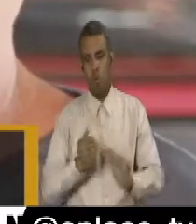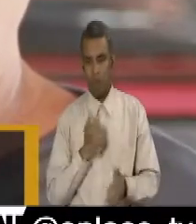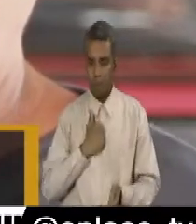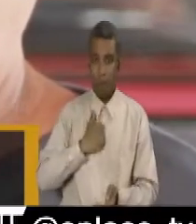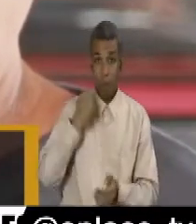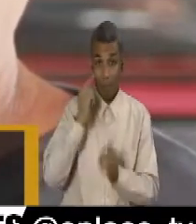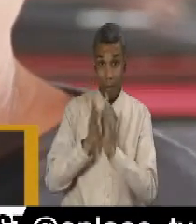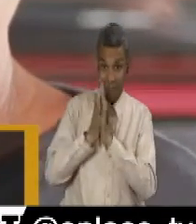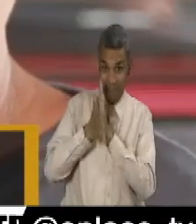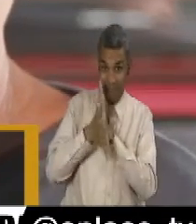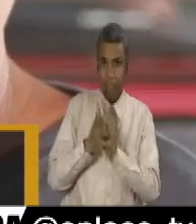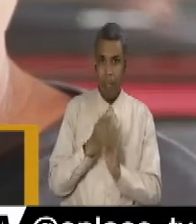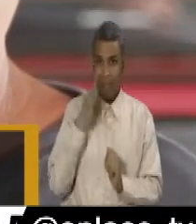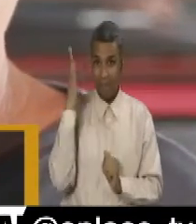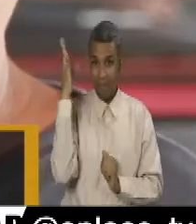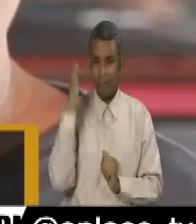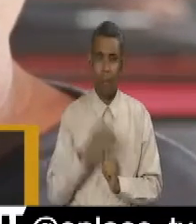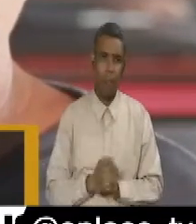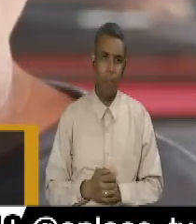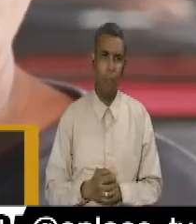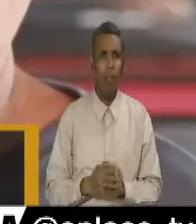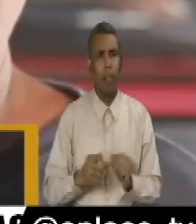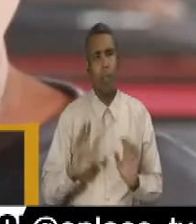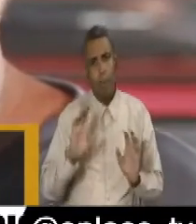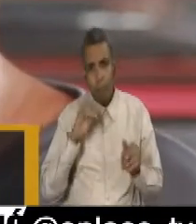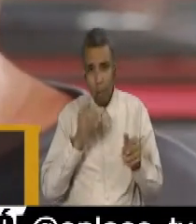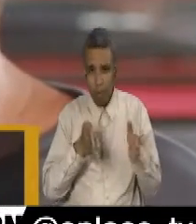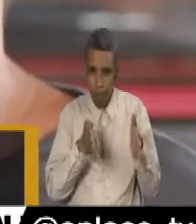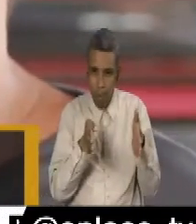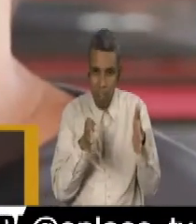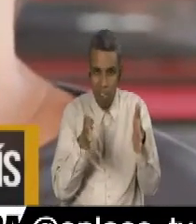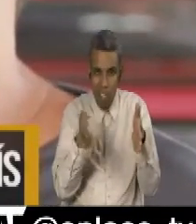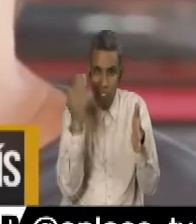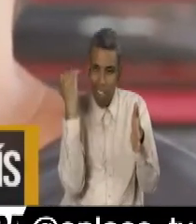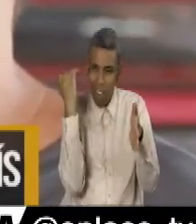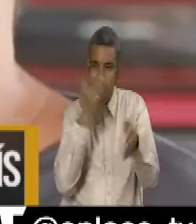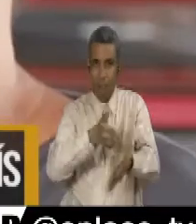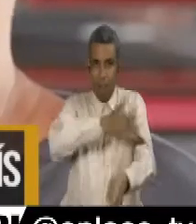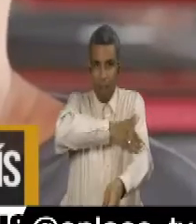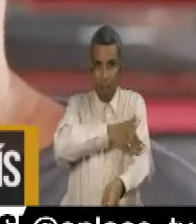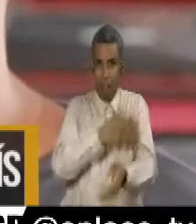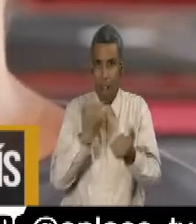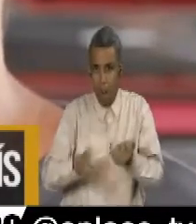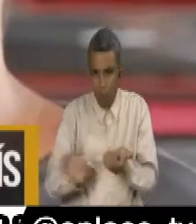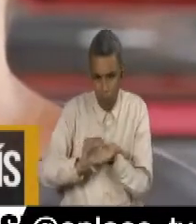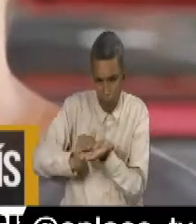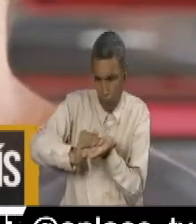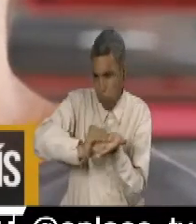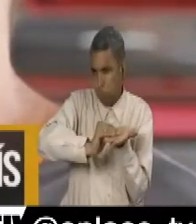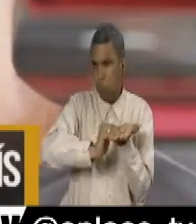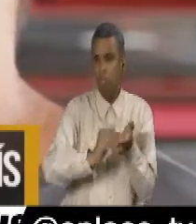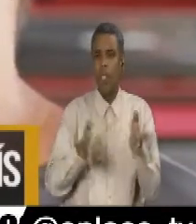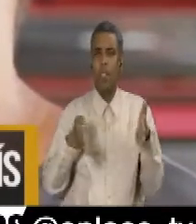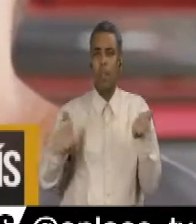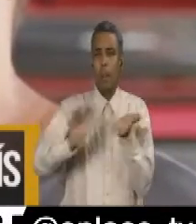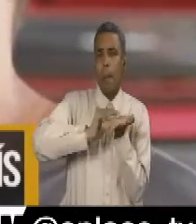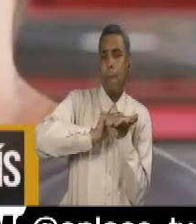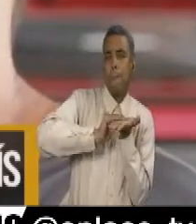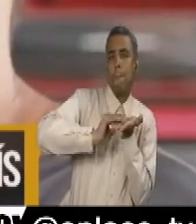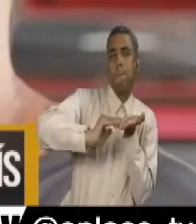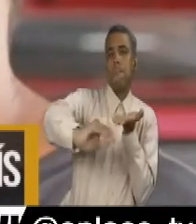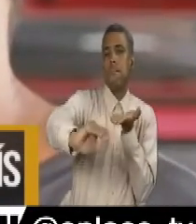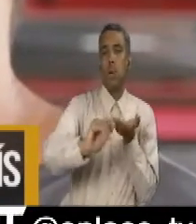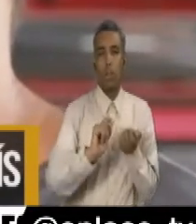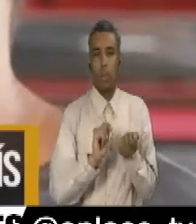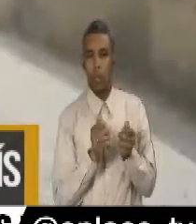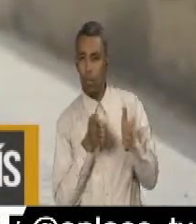ya las que están pavimentando son los callejones, las queda todo el barrio pavimentado y se ve como